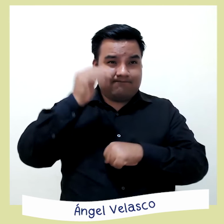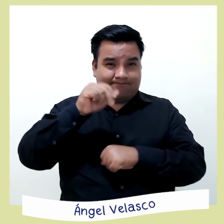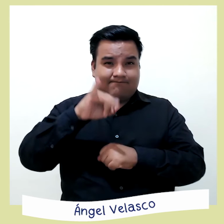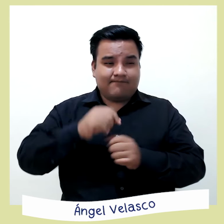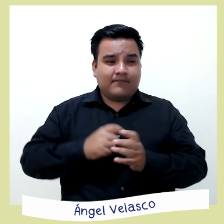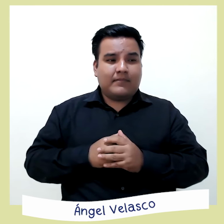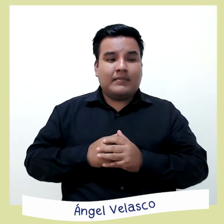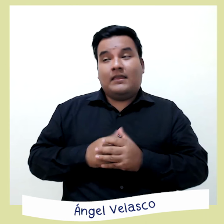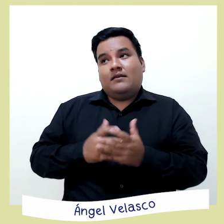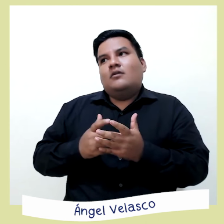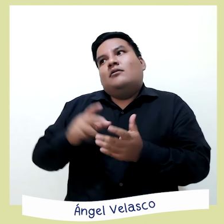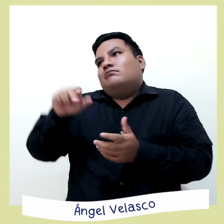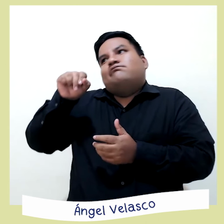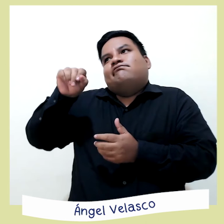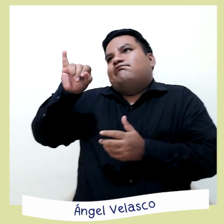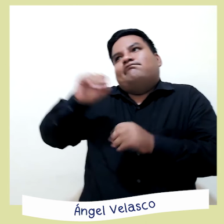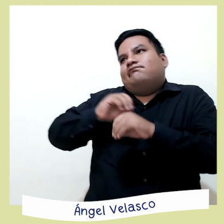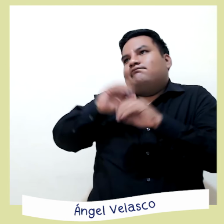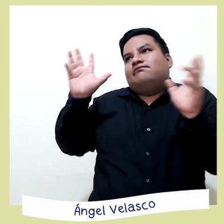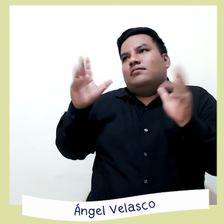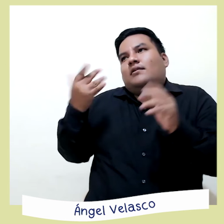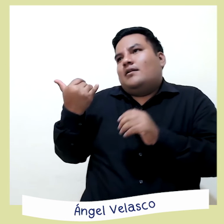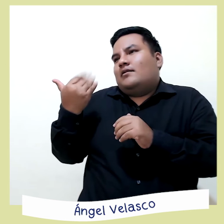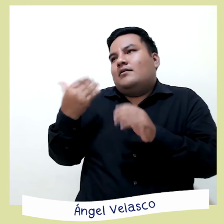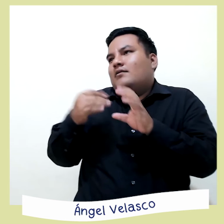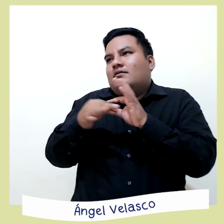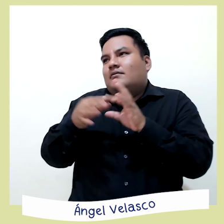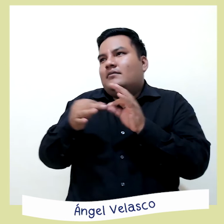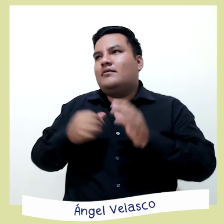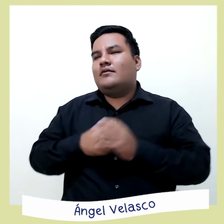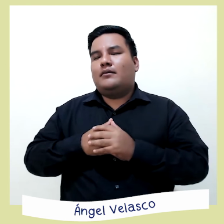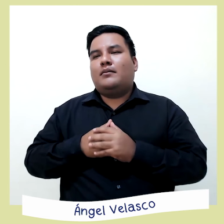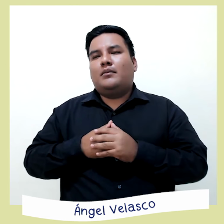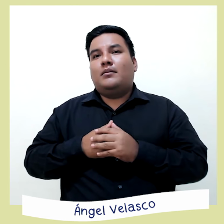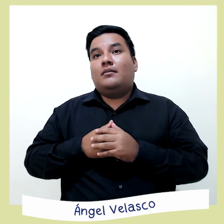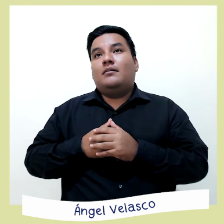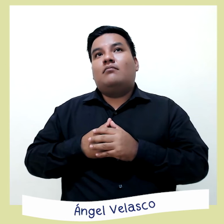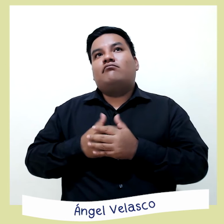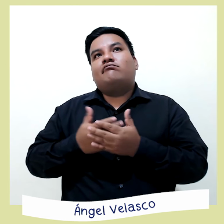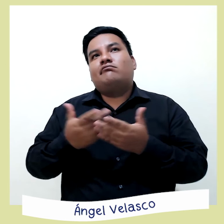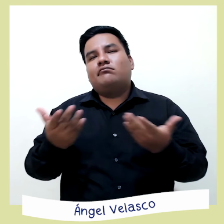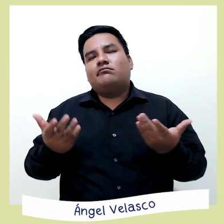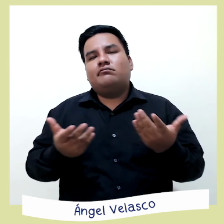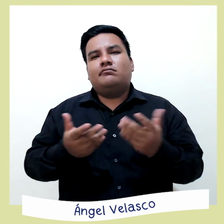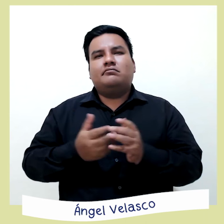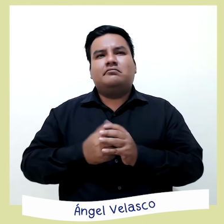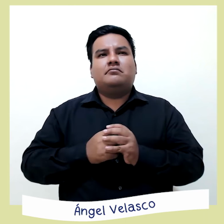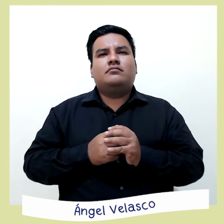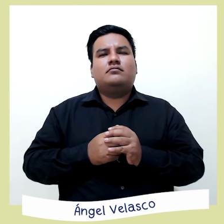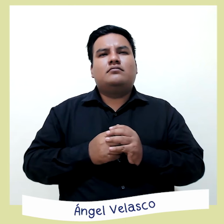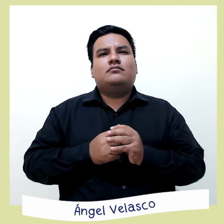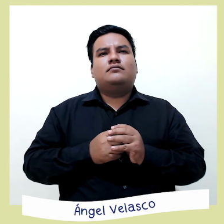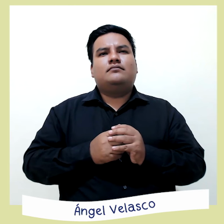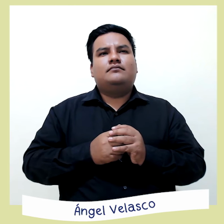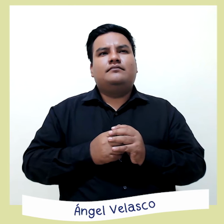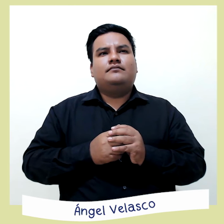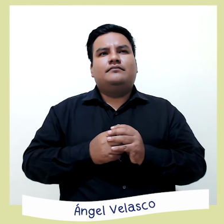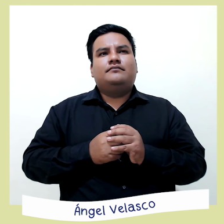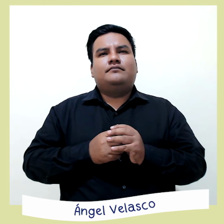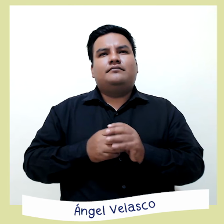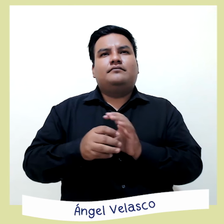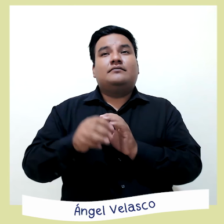sexual o identidad de género diversas, la discriminación entonces se acentúa. Ah, pues obvio, ¿no?